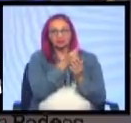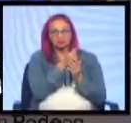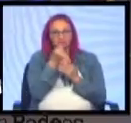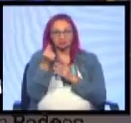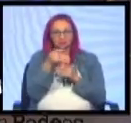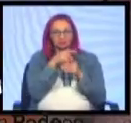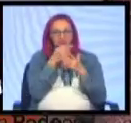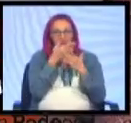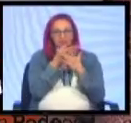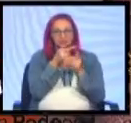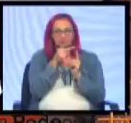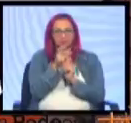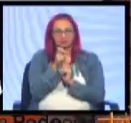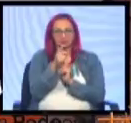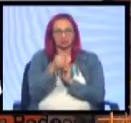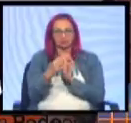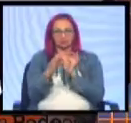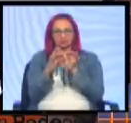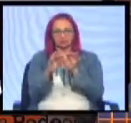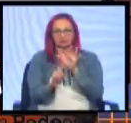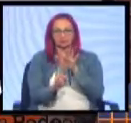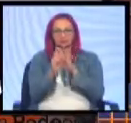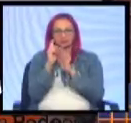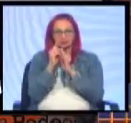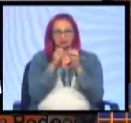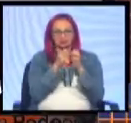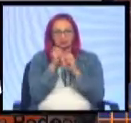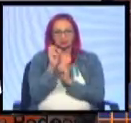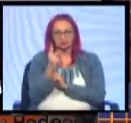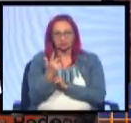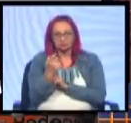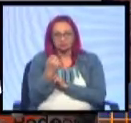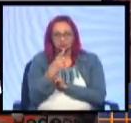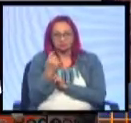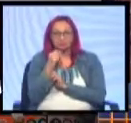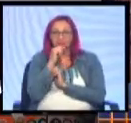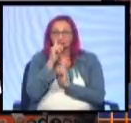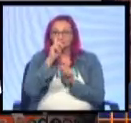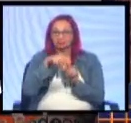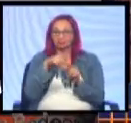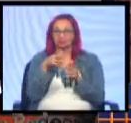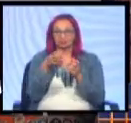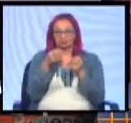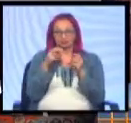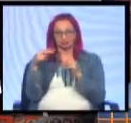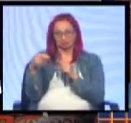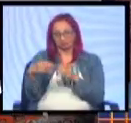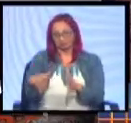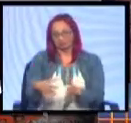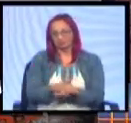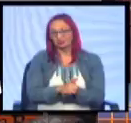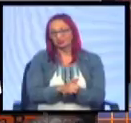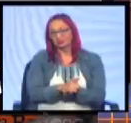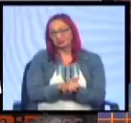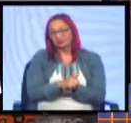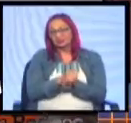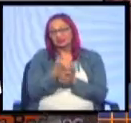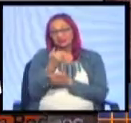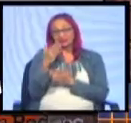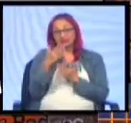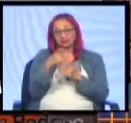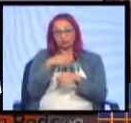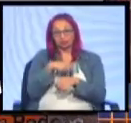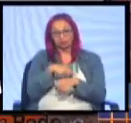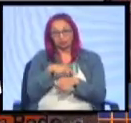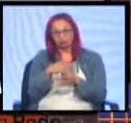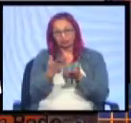que llega a la Junta de Protección Social es para las organizaciones sociales. Eso no lo podemos perder de vista, ¿verdad? Y si en algún